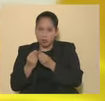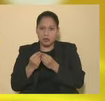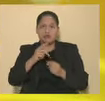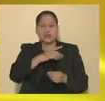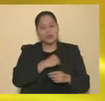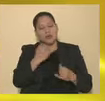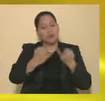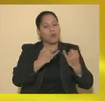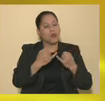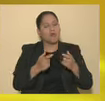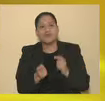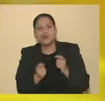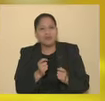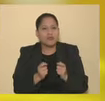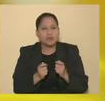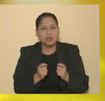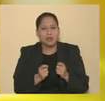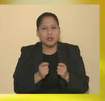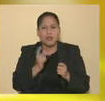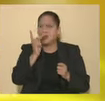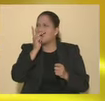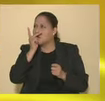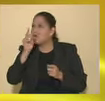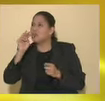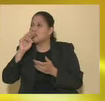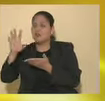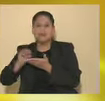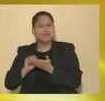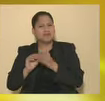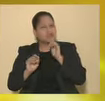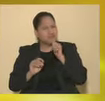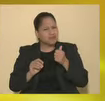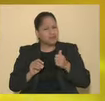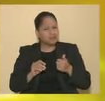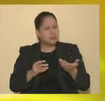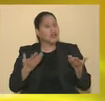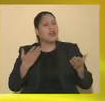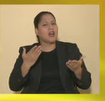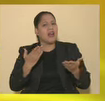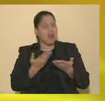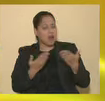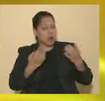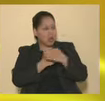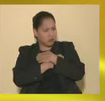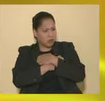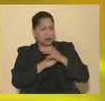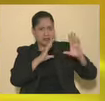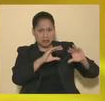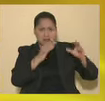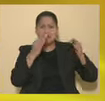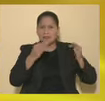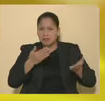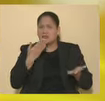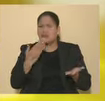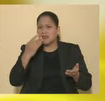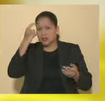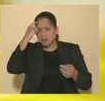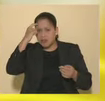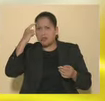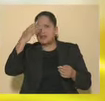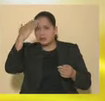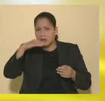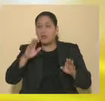hijos están jugando videojuegos y no imitan ni al padre ni a la madre. ¿Y cómo sí sería entonces la educación consciente? La educación consciente tiene que